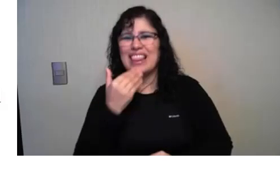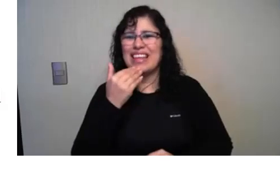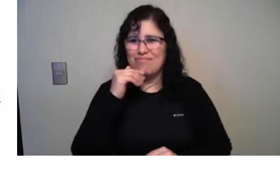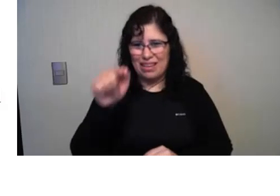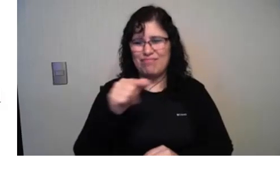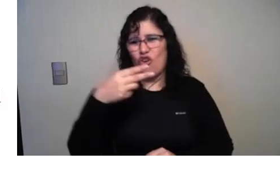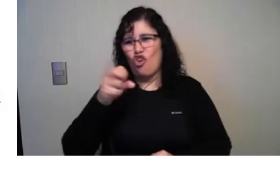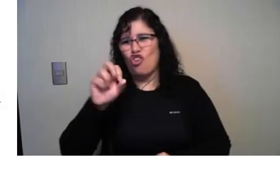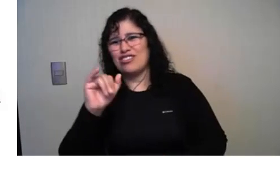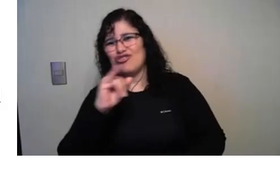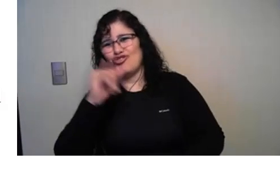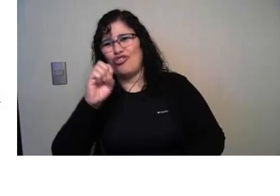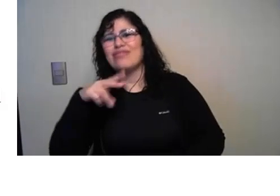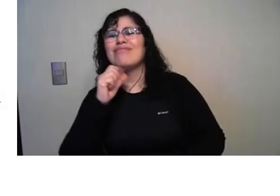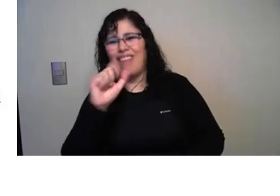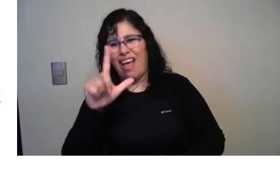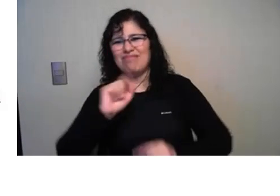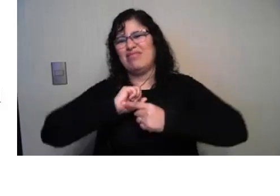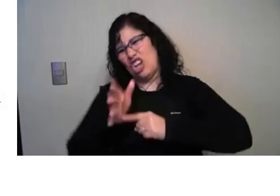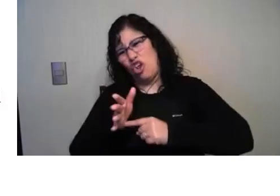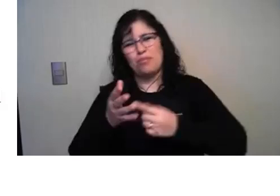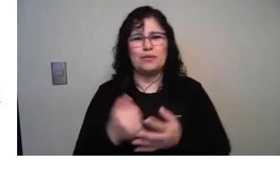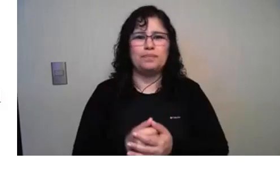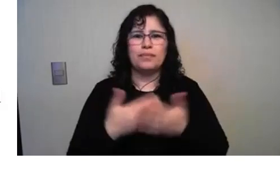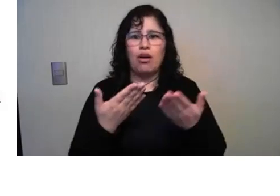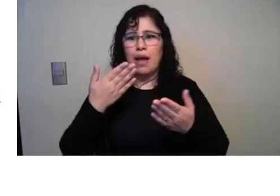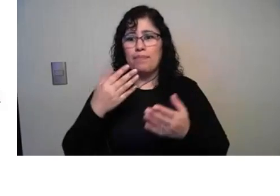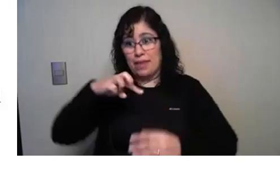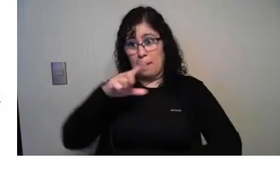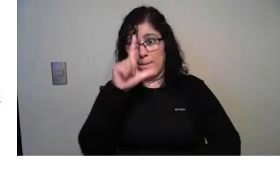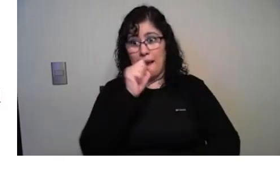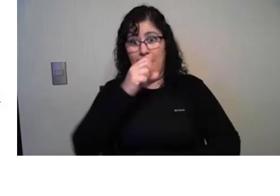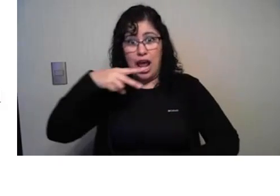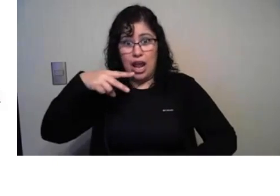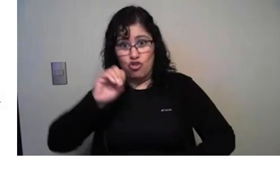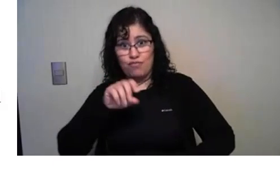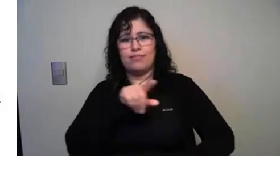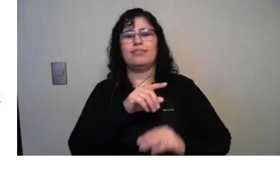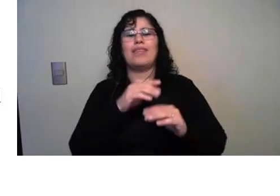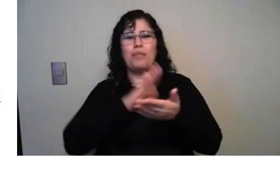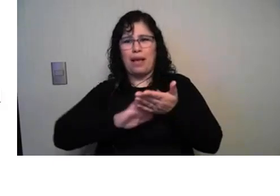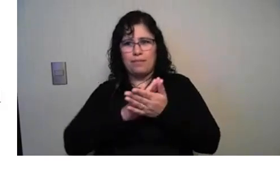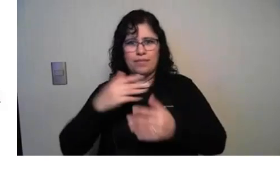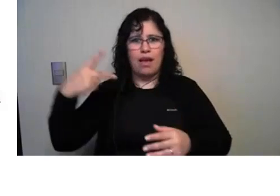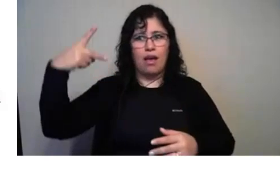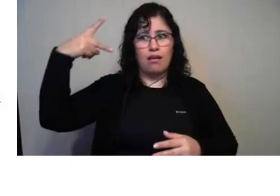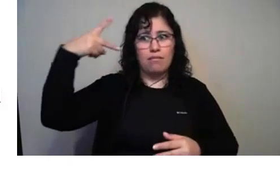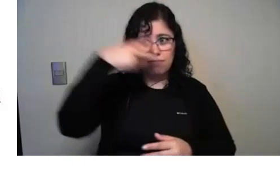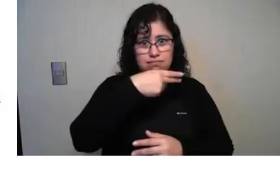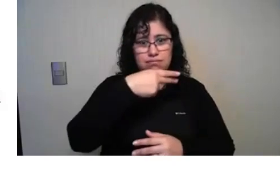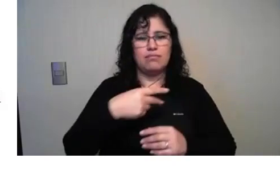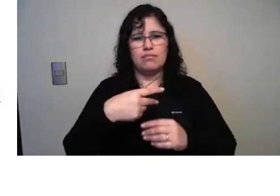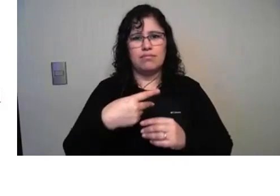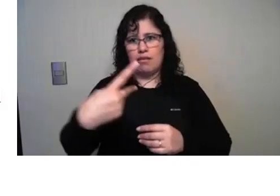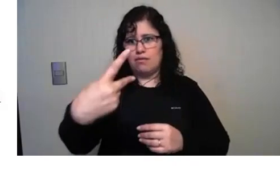tienen los distintos planos. Aquí esto es un plano sagital, ¿cierto? Medio, que es